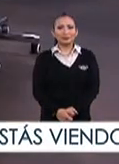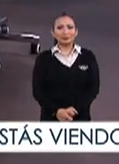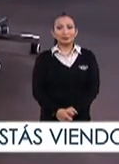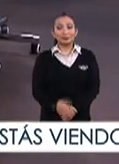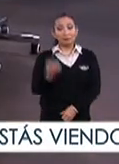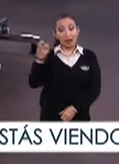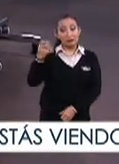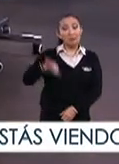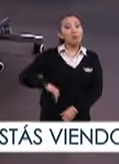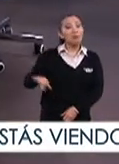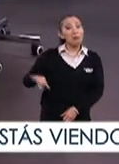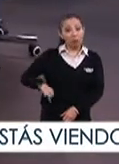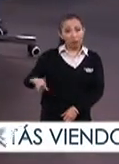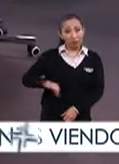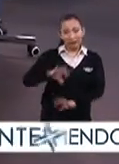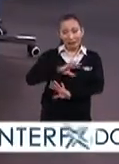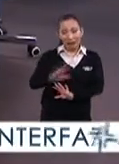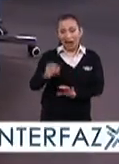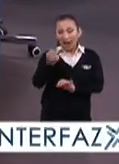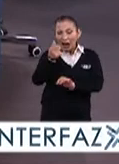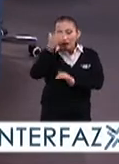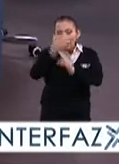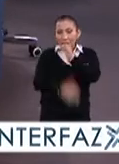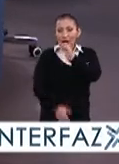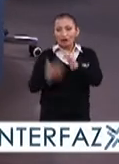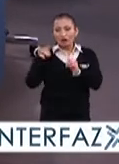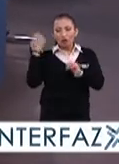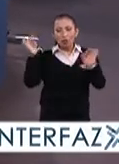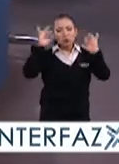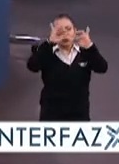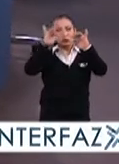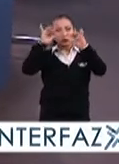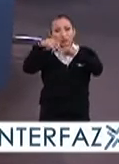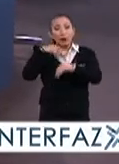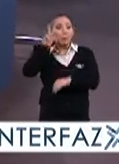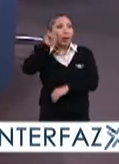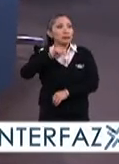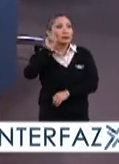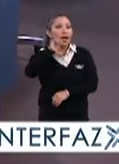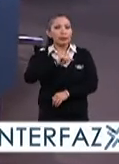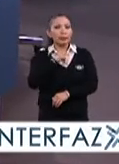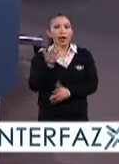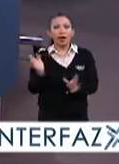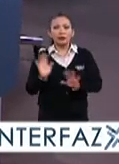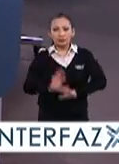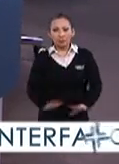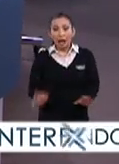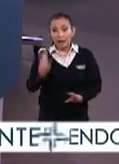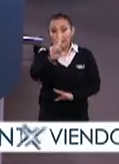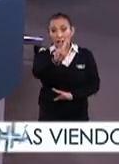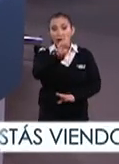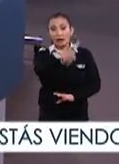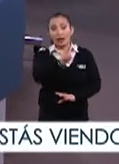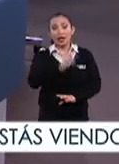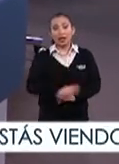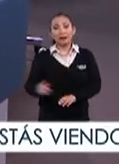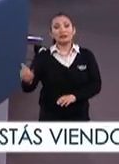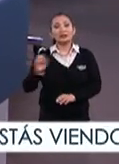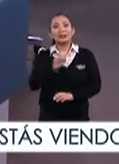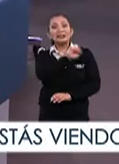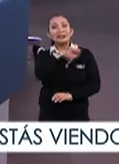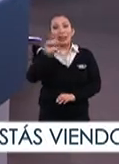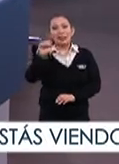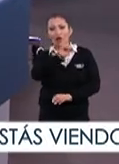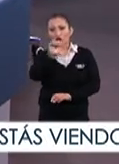Bueno, pues ahí está interesante, ya llegando a la recta final estos foros, Ana Cris. Mañana viernes estarán en Saltillo a las